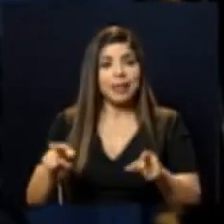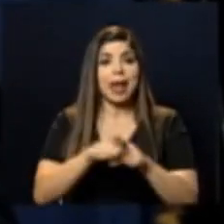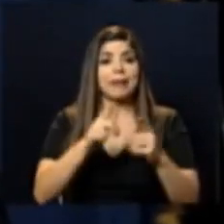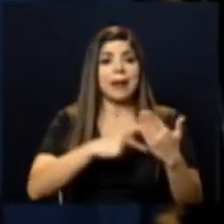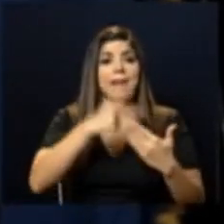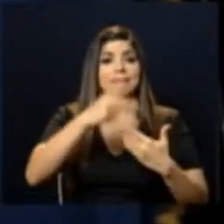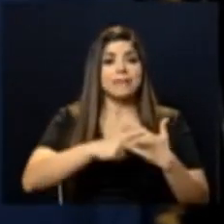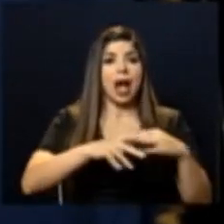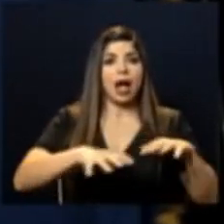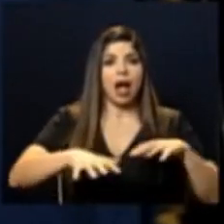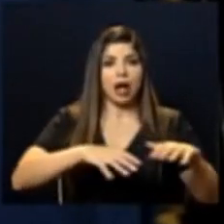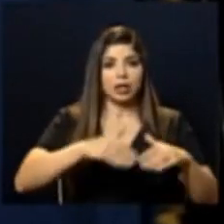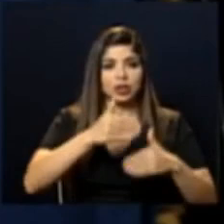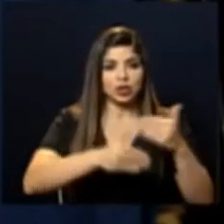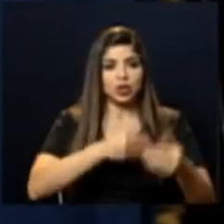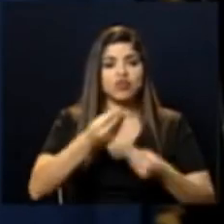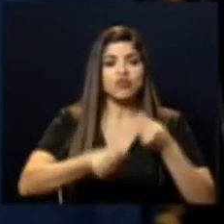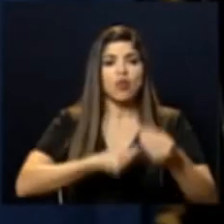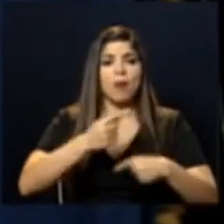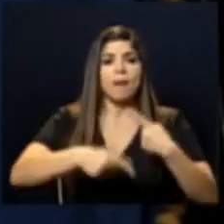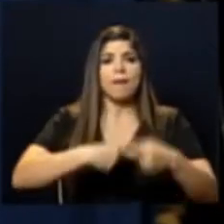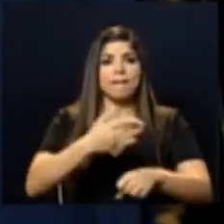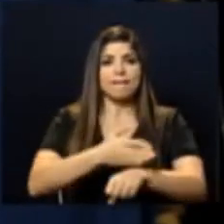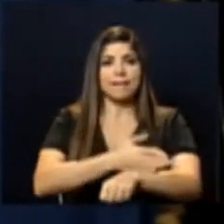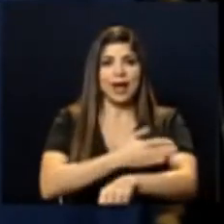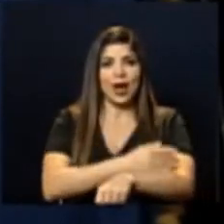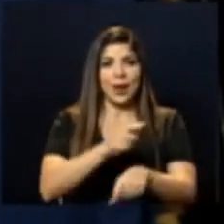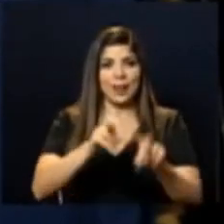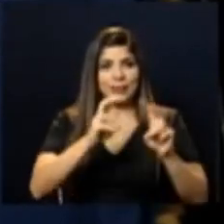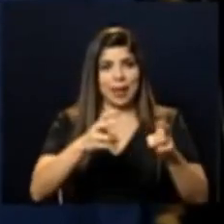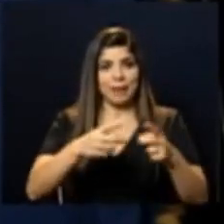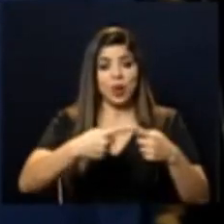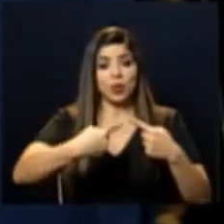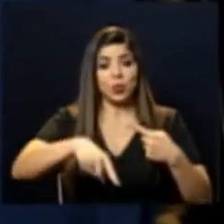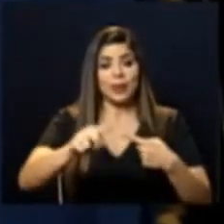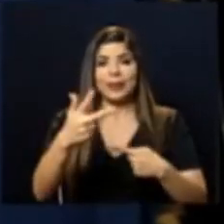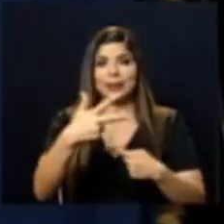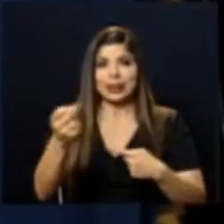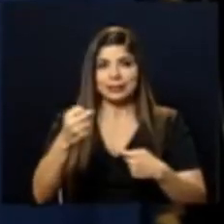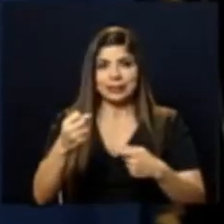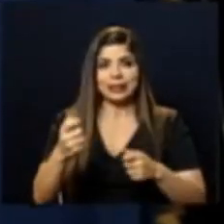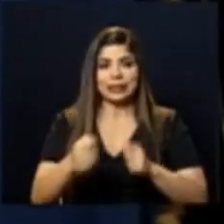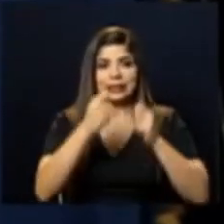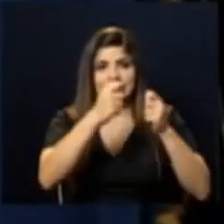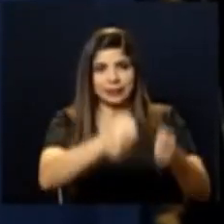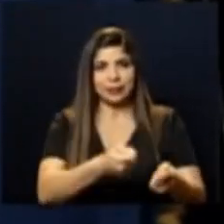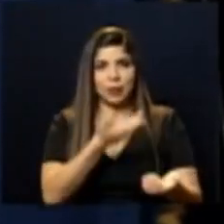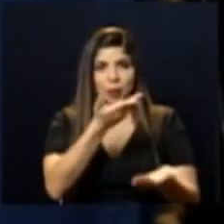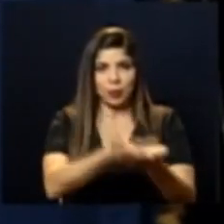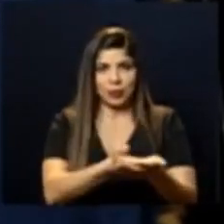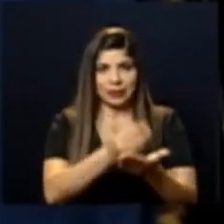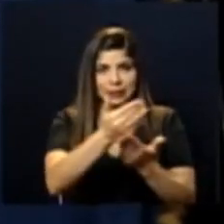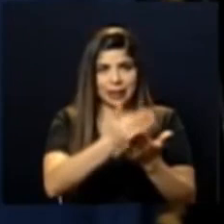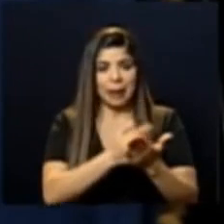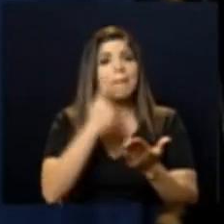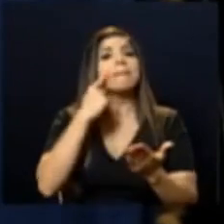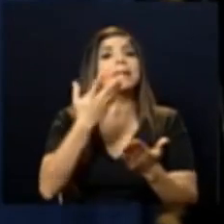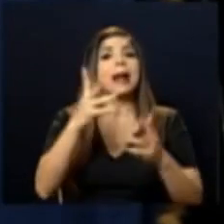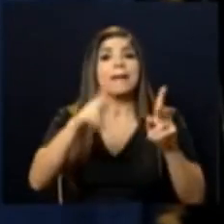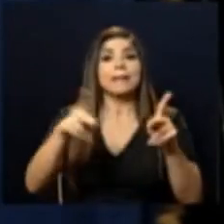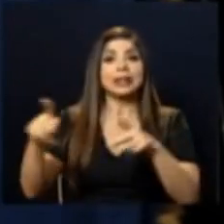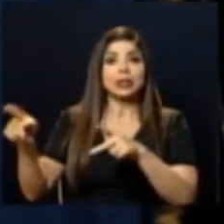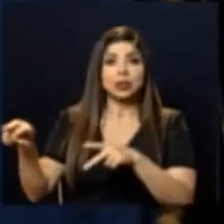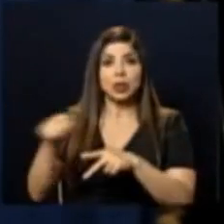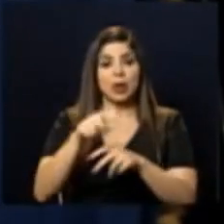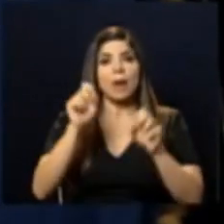plan de acción y de mejora en este tema en los próximos 3 meses, con el fin de que la ciudadanía